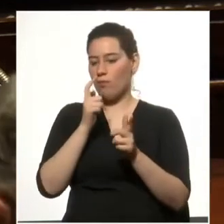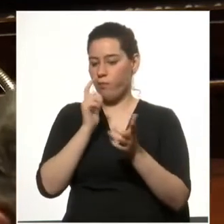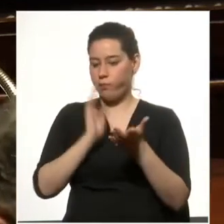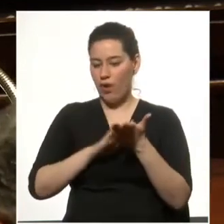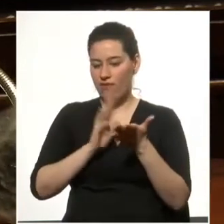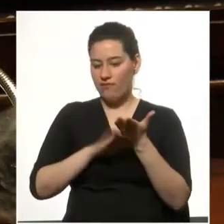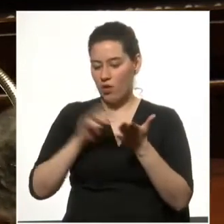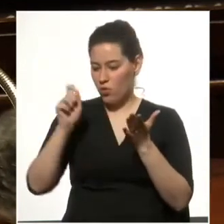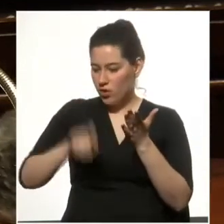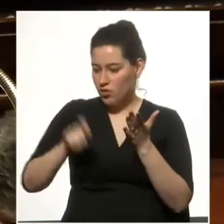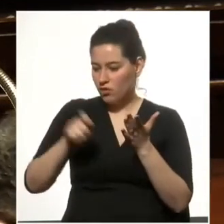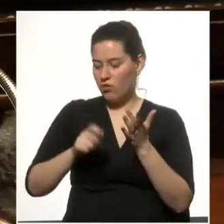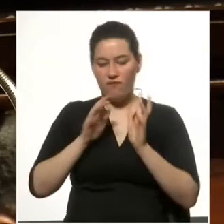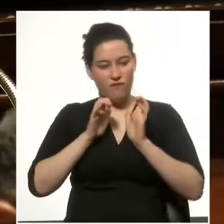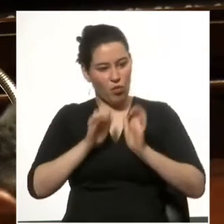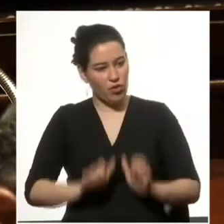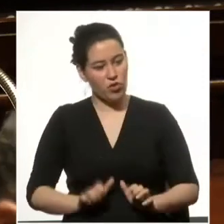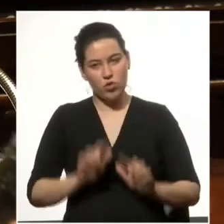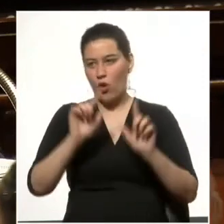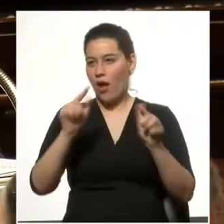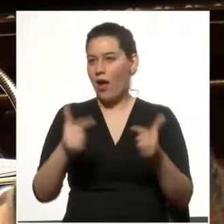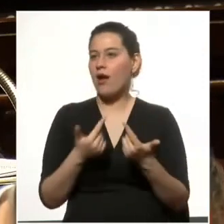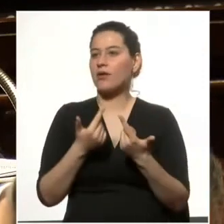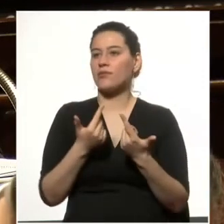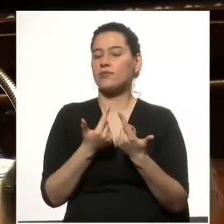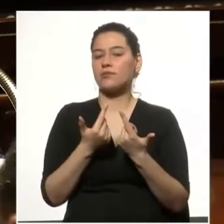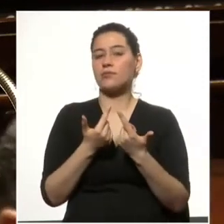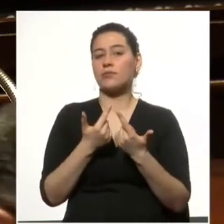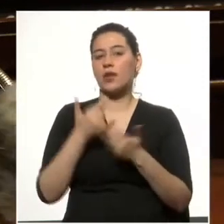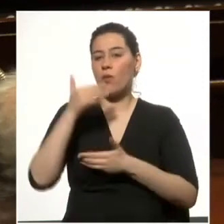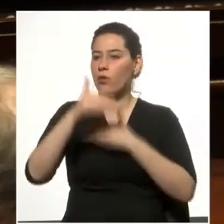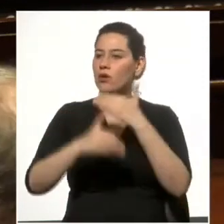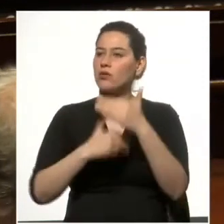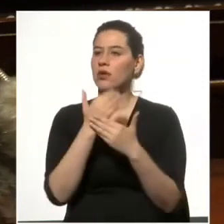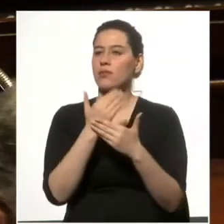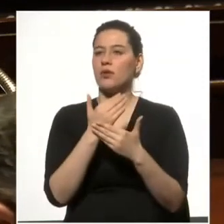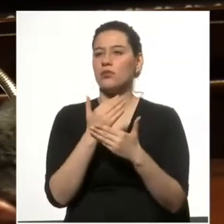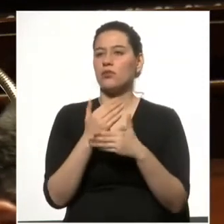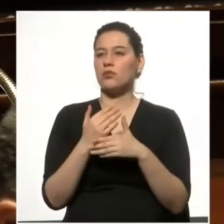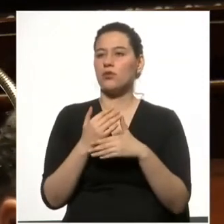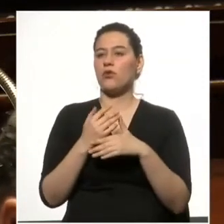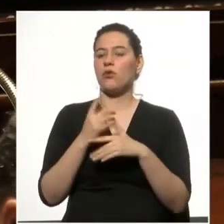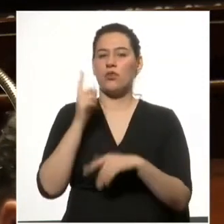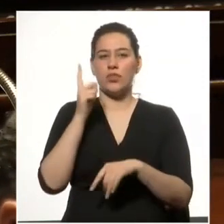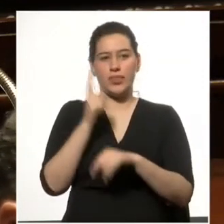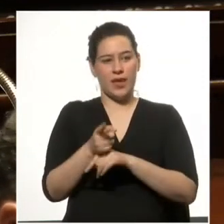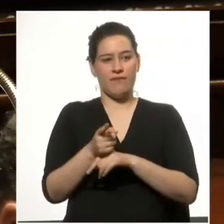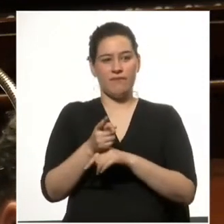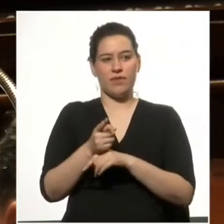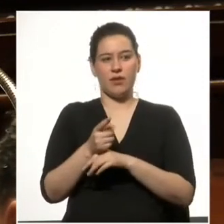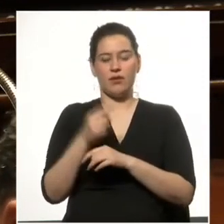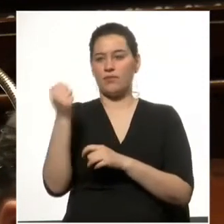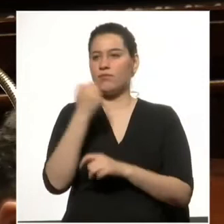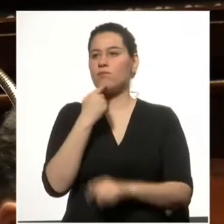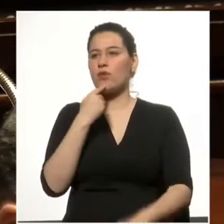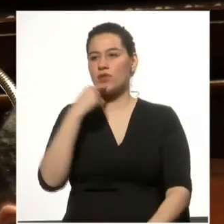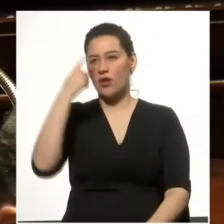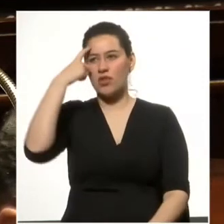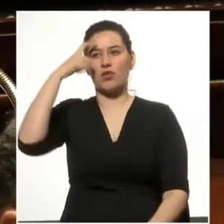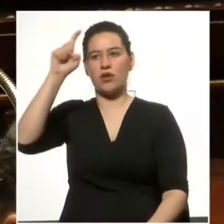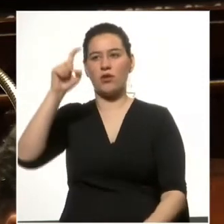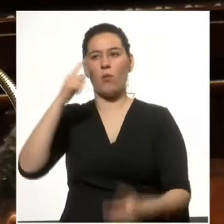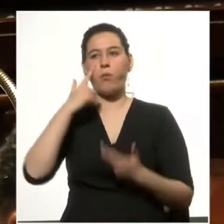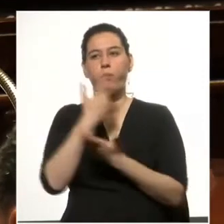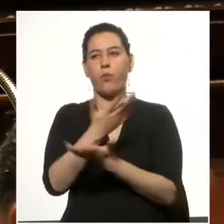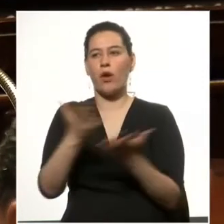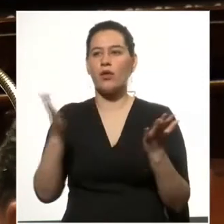la falta de principios éticos, con todo el procedimiento que sin dudas tiene enquistado un componente político-ideológico y que